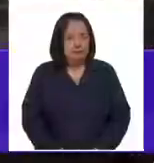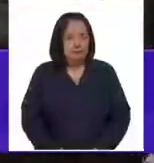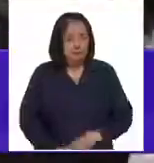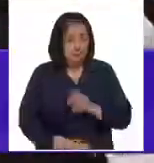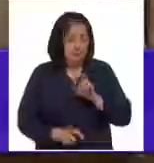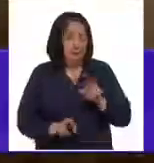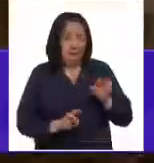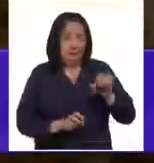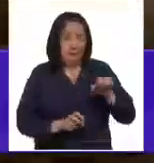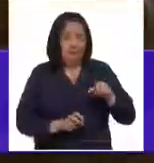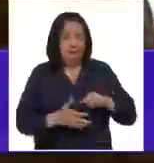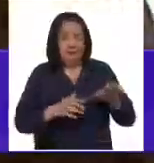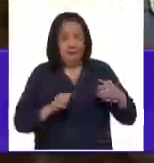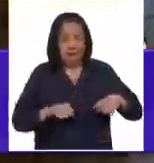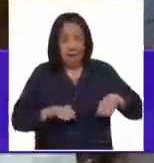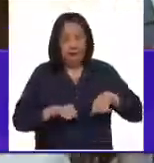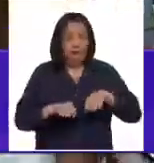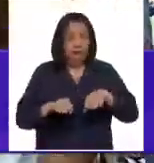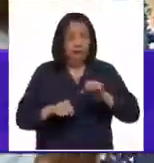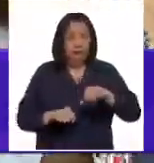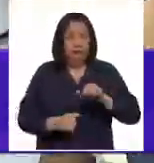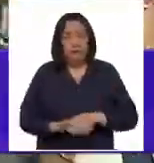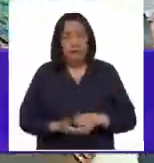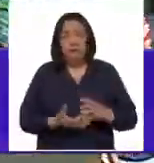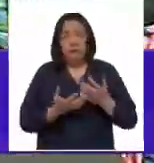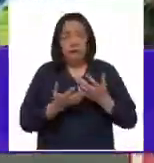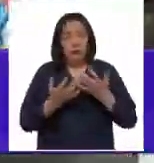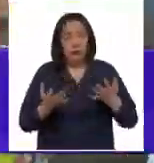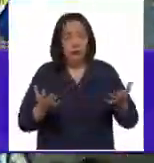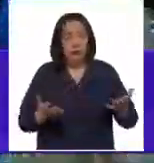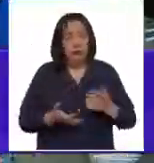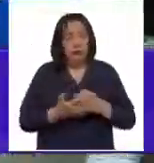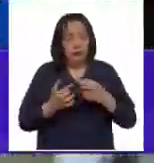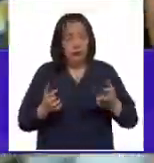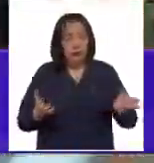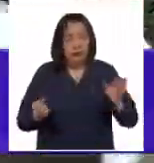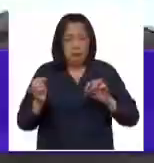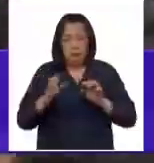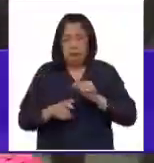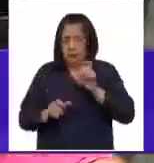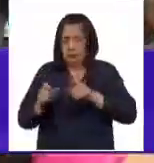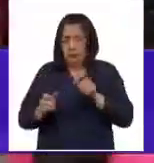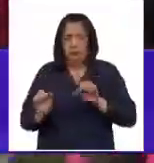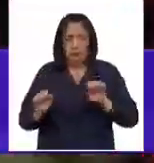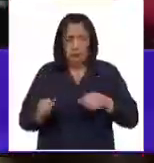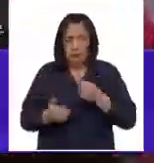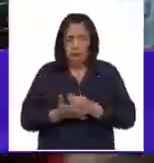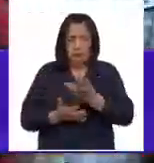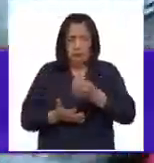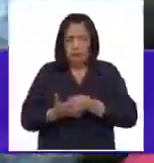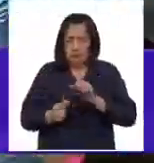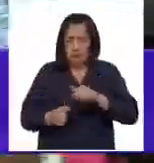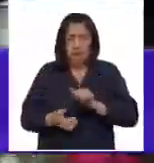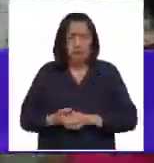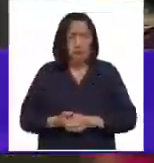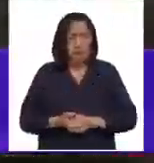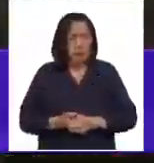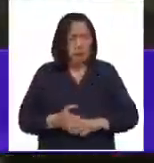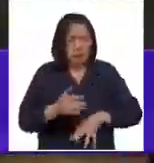Sí, ahí están los estibadores. Sí, pues van con toda la mercadería. Las personas también están comprando aquí a los al